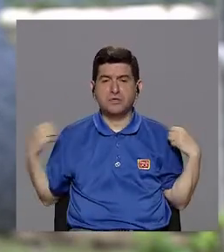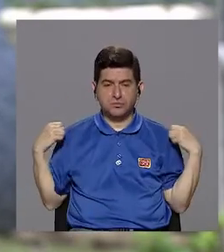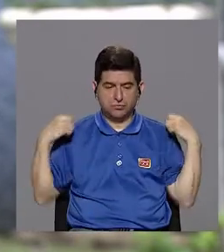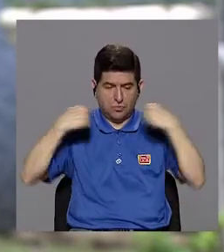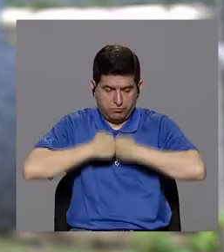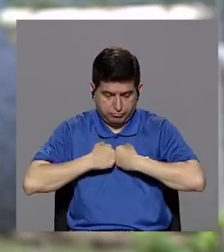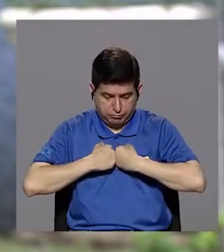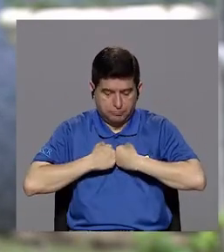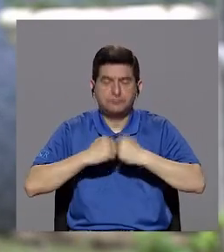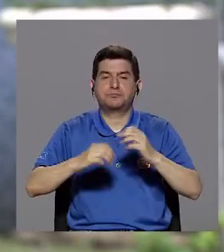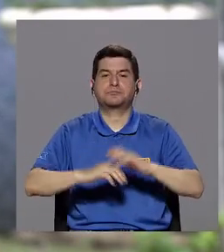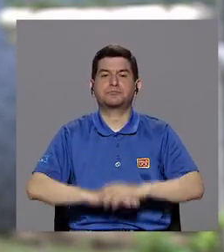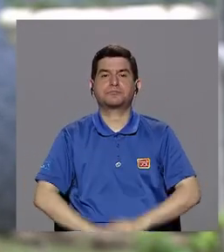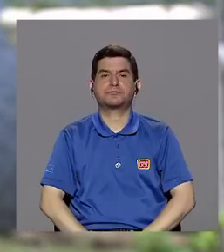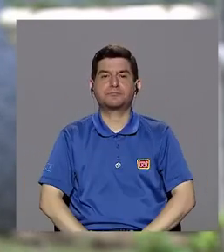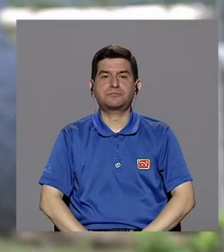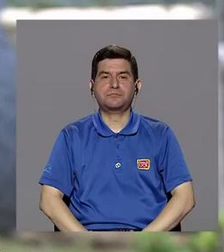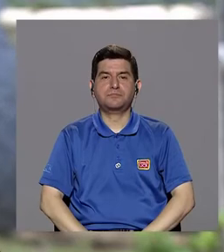abrigarse,